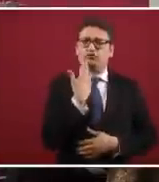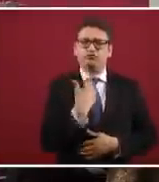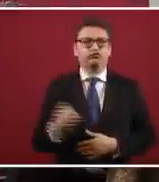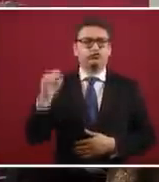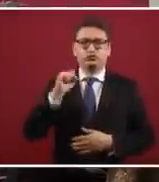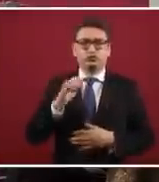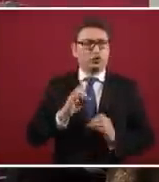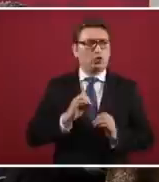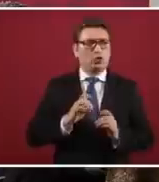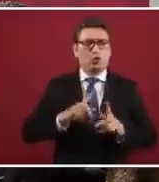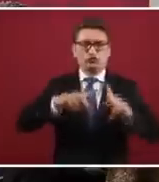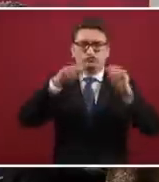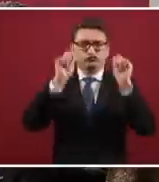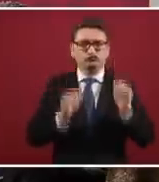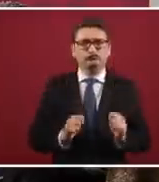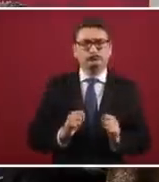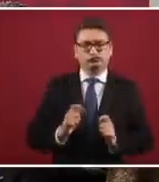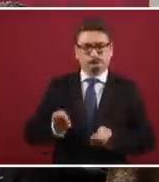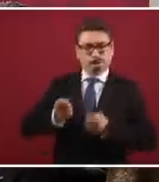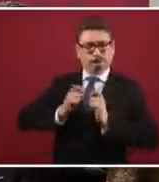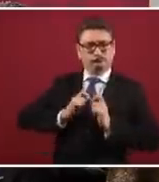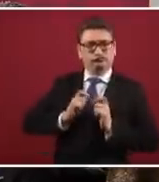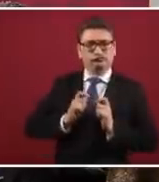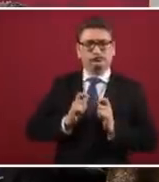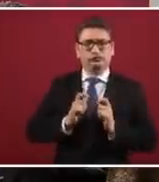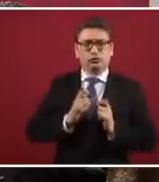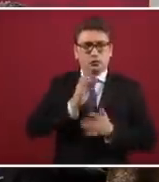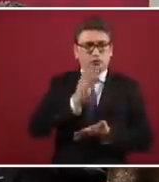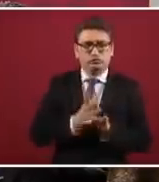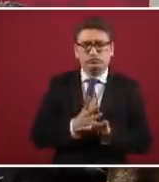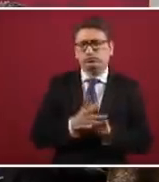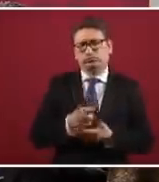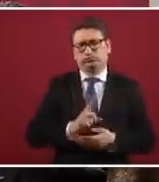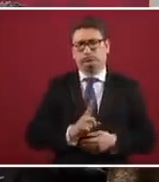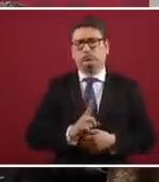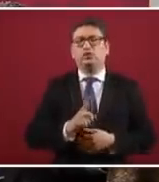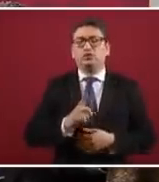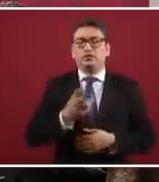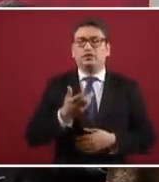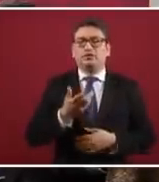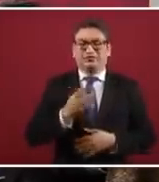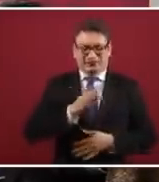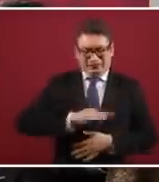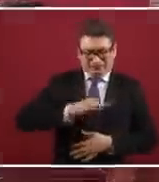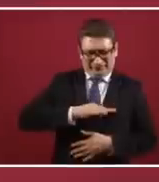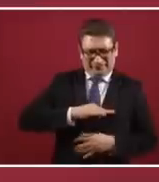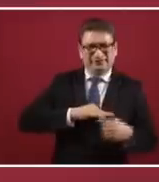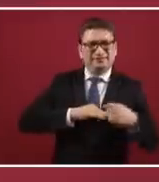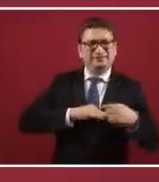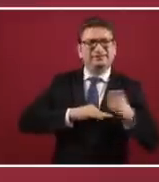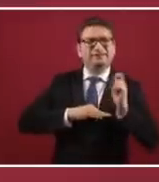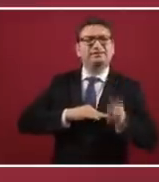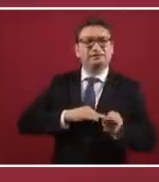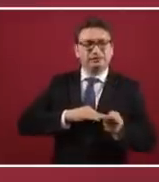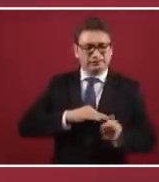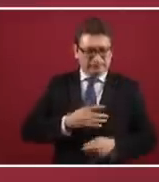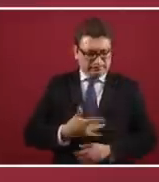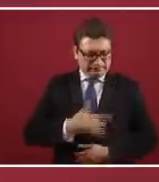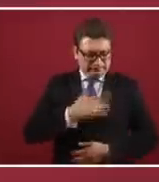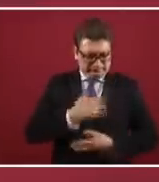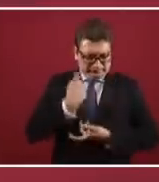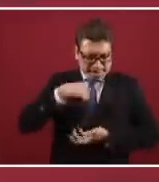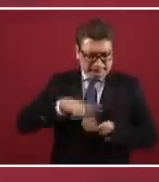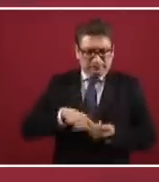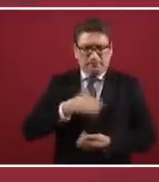o títulos. Siempre lo digo, la felicidad es estar bien con uno mismo, estar bien